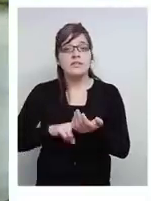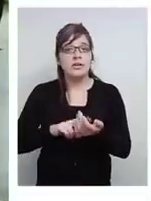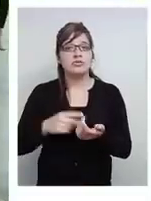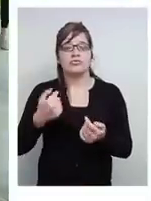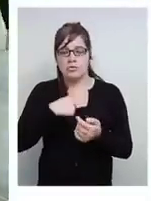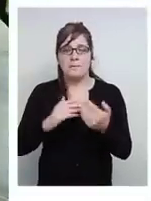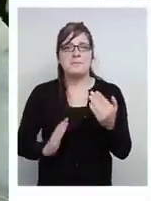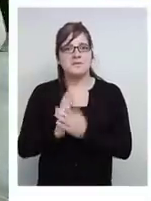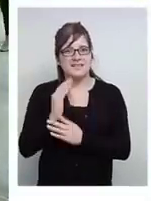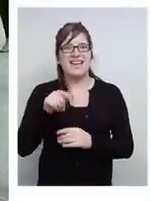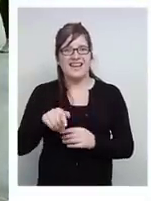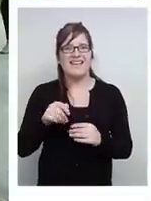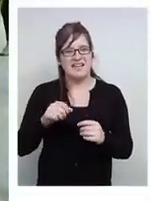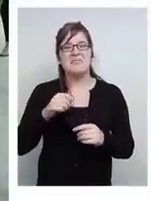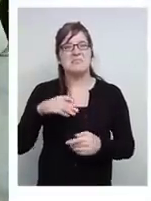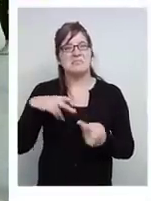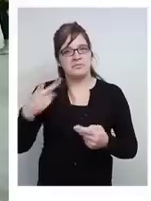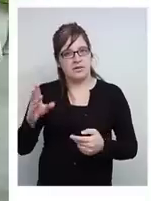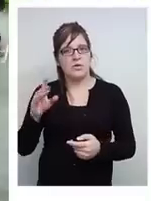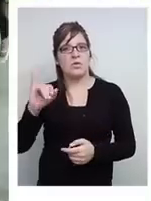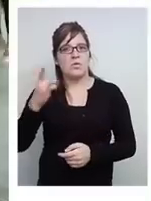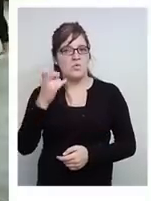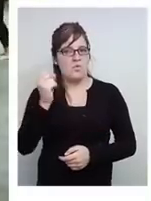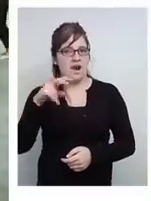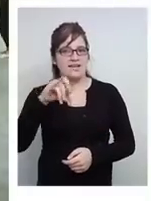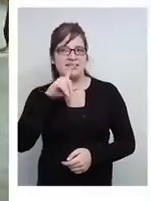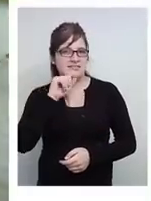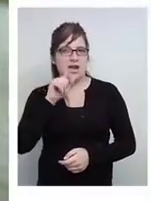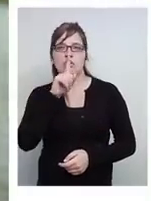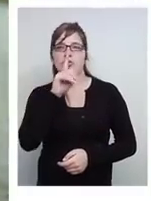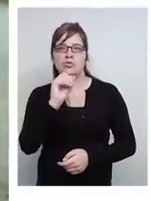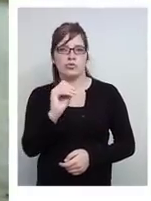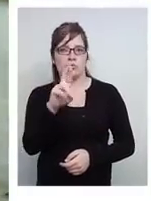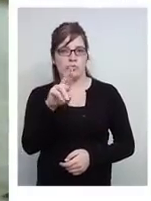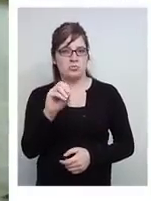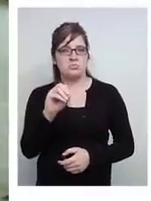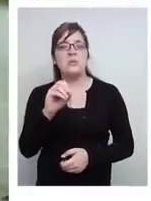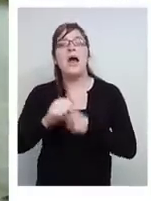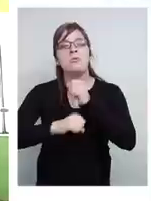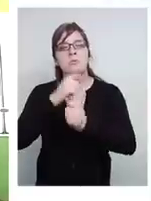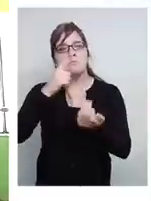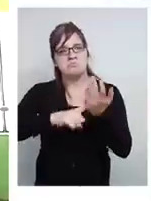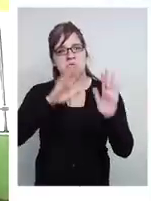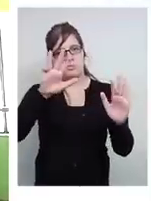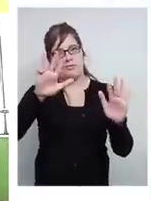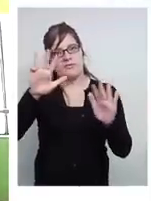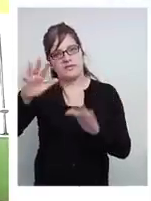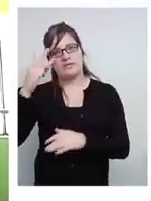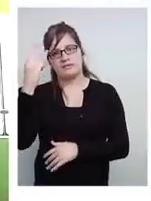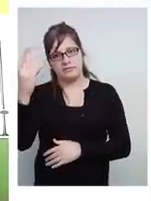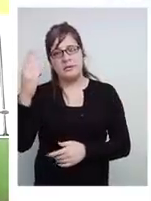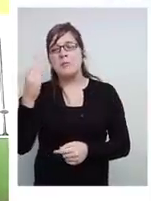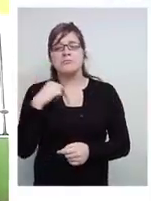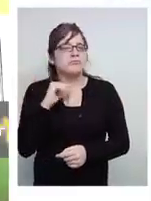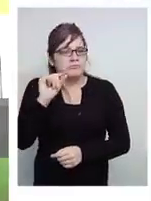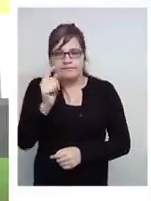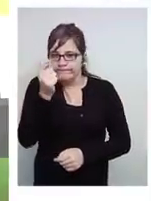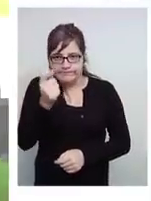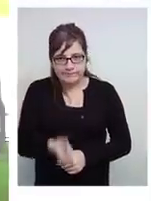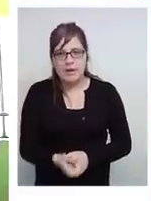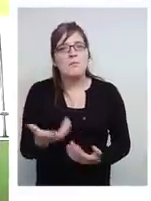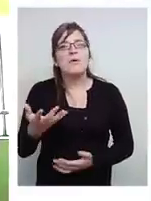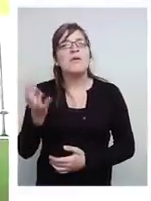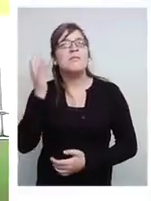Yo partí acá en la Academia de Juanita en el año 93 y estuve muy poquito tiempo